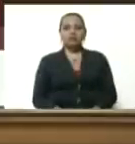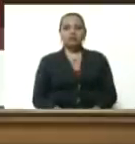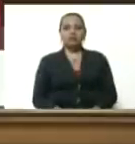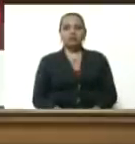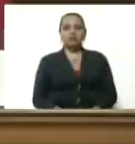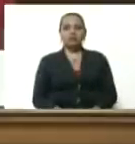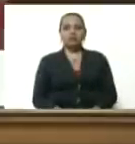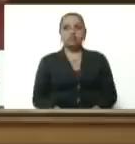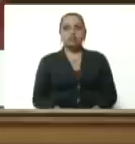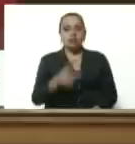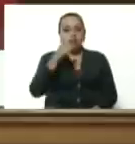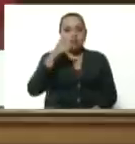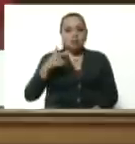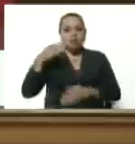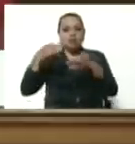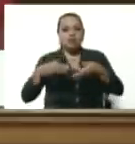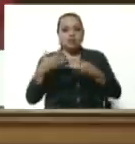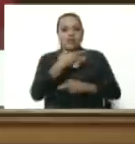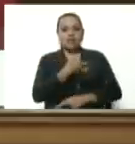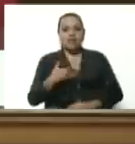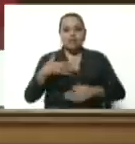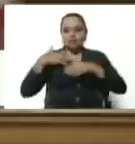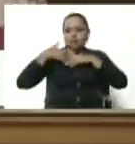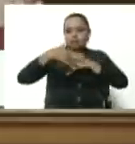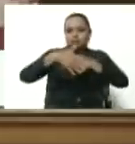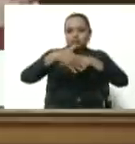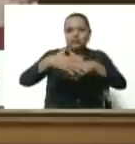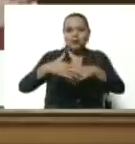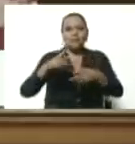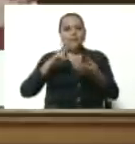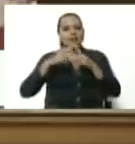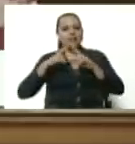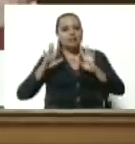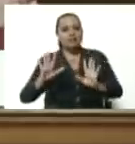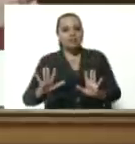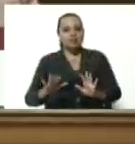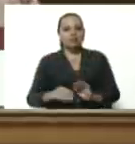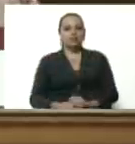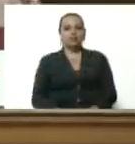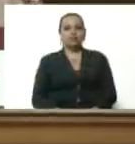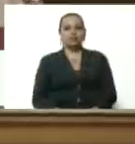Y los pueblos van a querer siempre manifestarse pacíficamente.